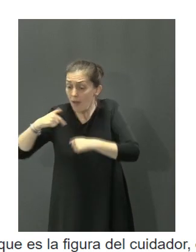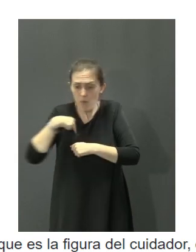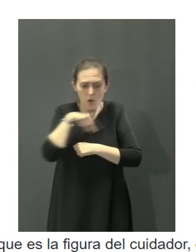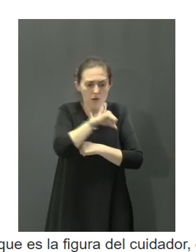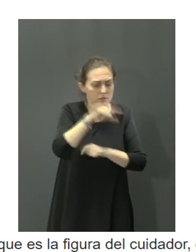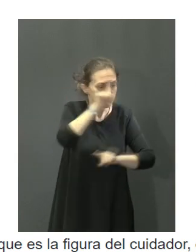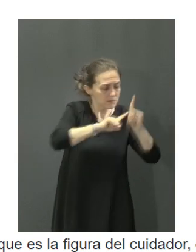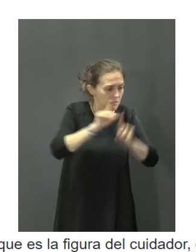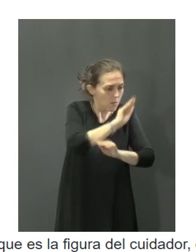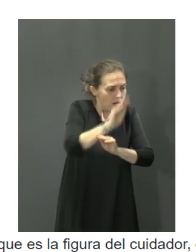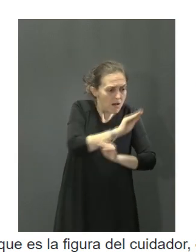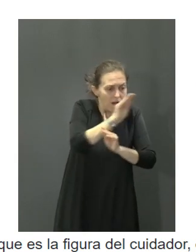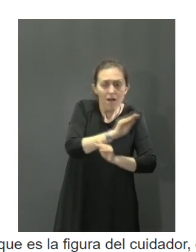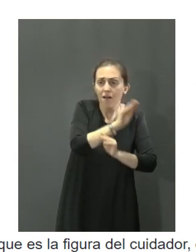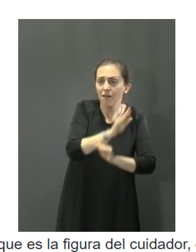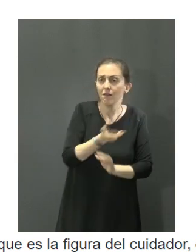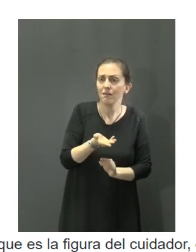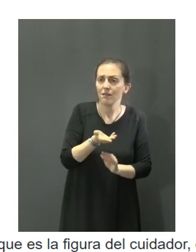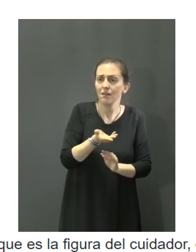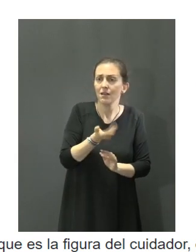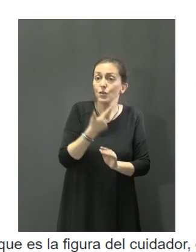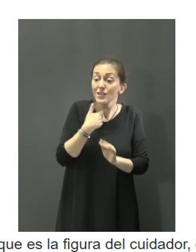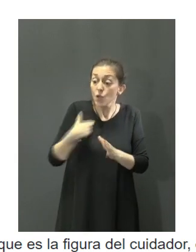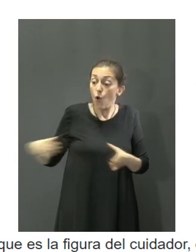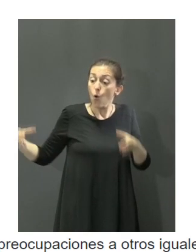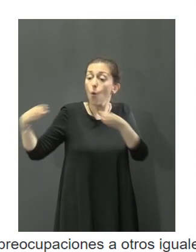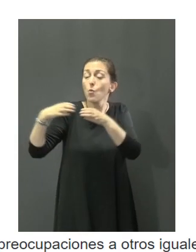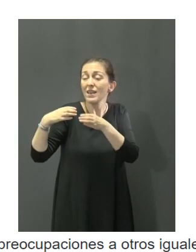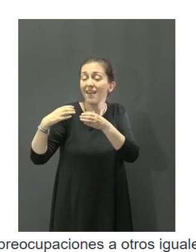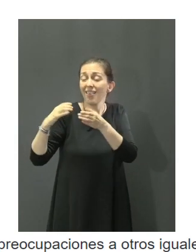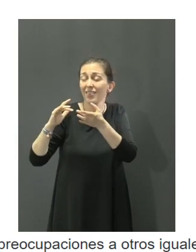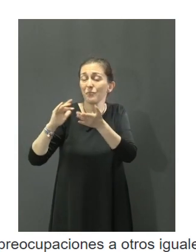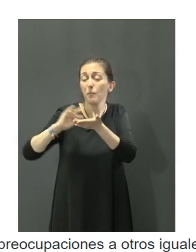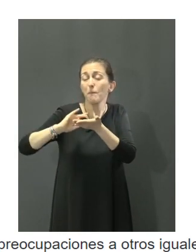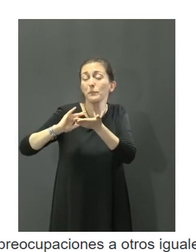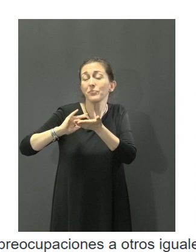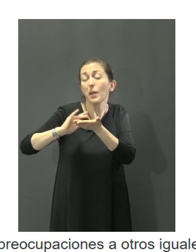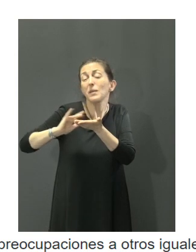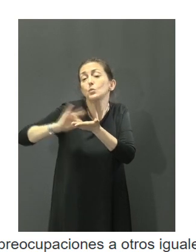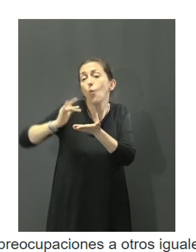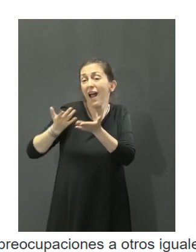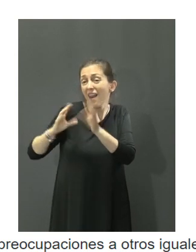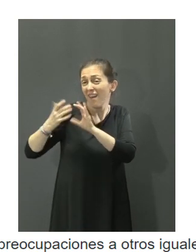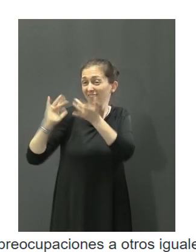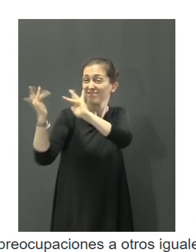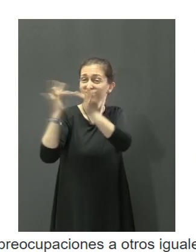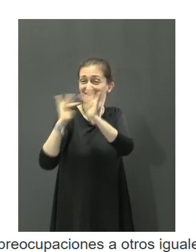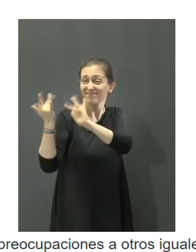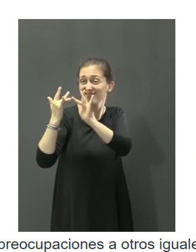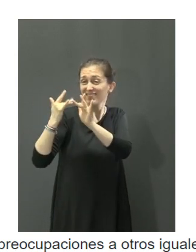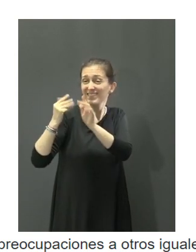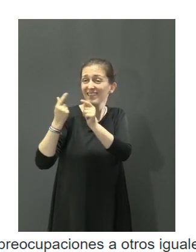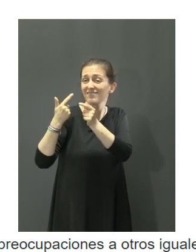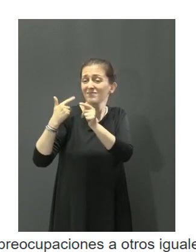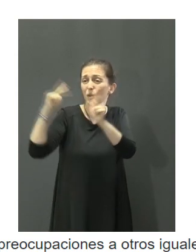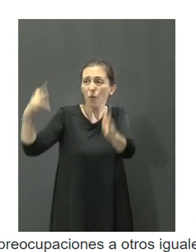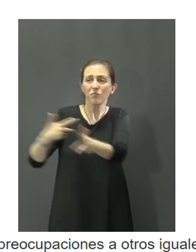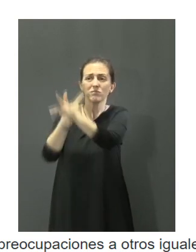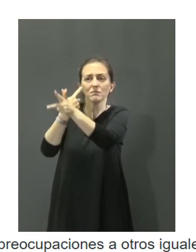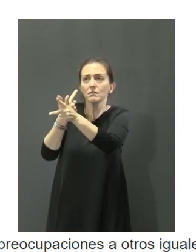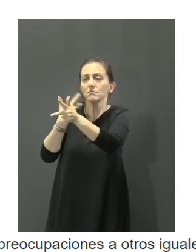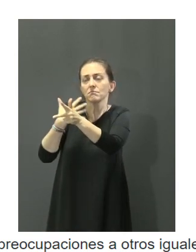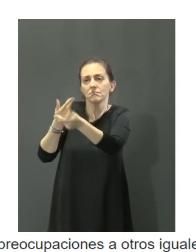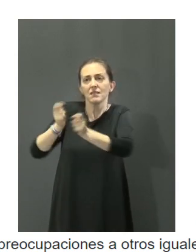se encuentra, y bueno, pues tener una comunidad virtual fomenta esa conexión. Hay multitud